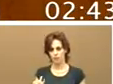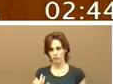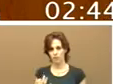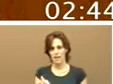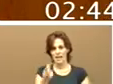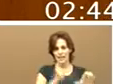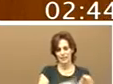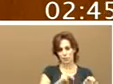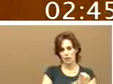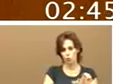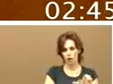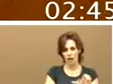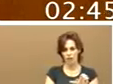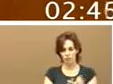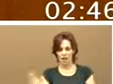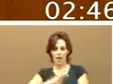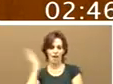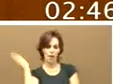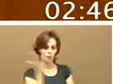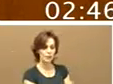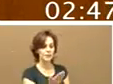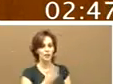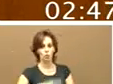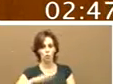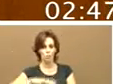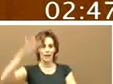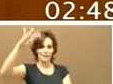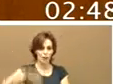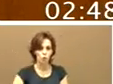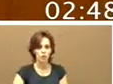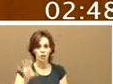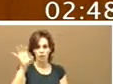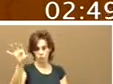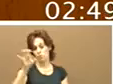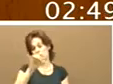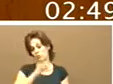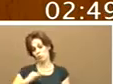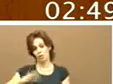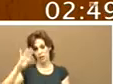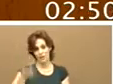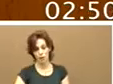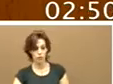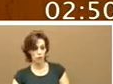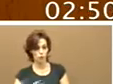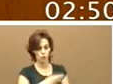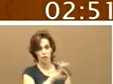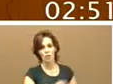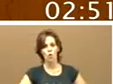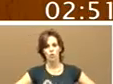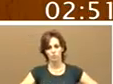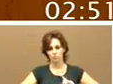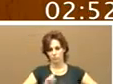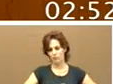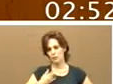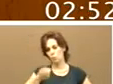en esta partida, en este tablero, que desde luego desde Cataluña, desde la Comunidad Autónoma de Cataluña, desde algunos dirigentes trasnochados de